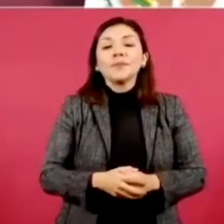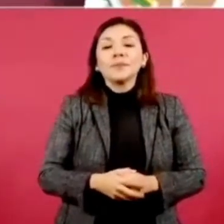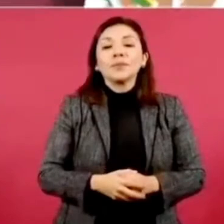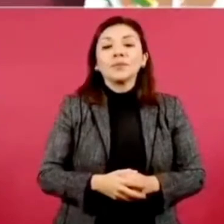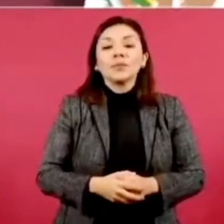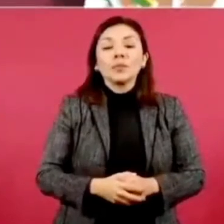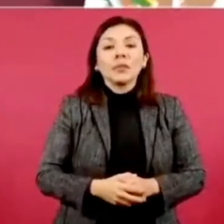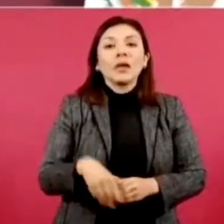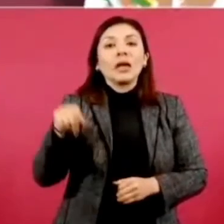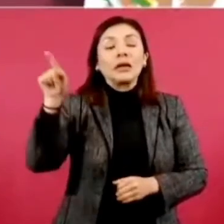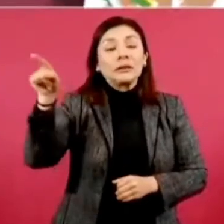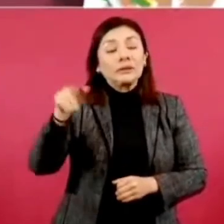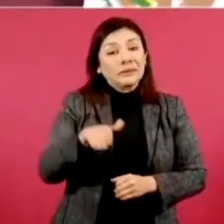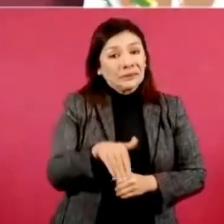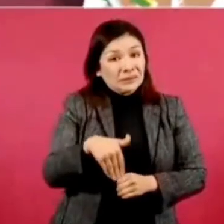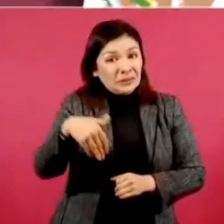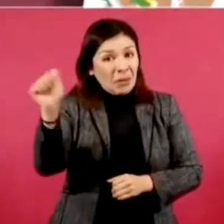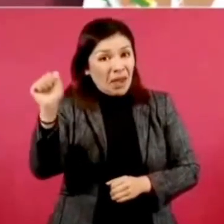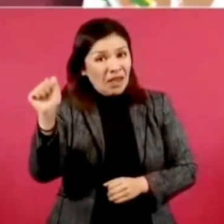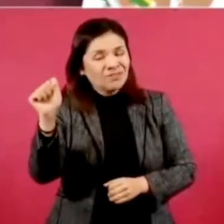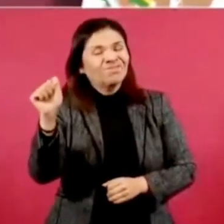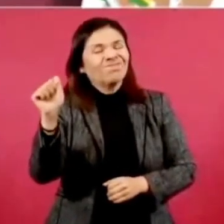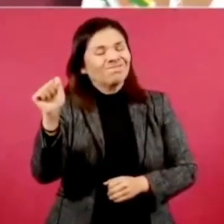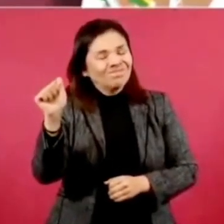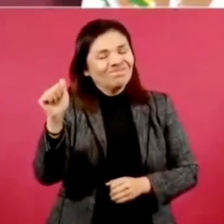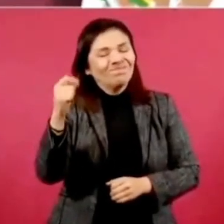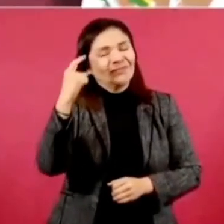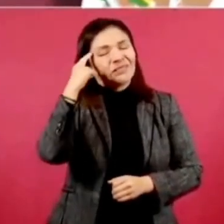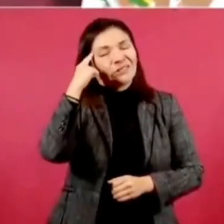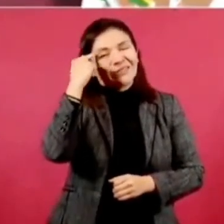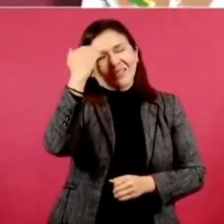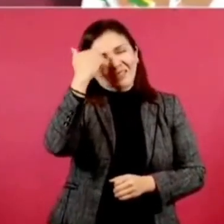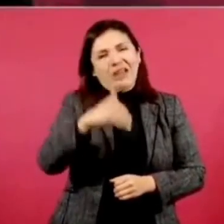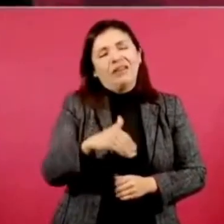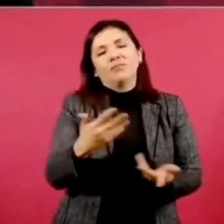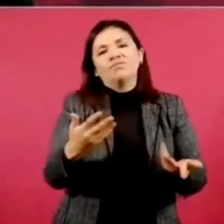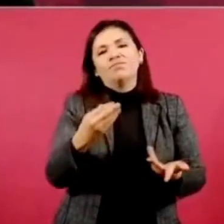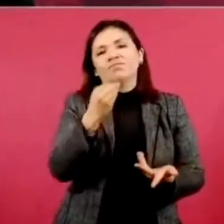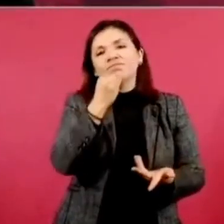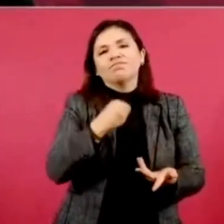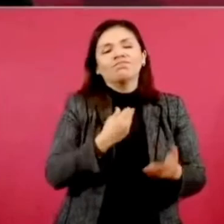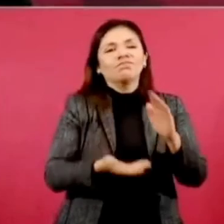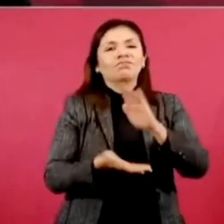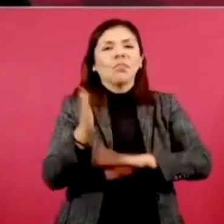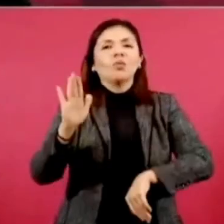ese pesar, aunque se va por una causa también muy humana.